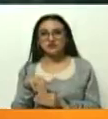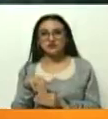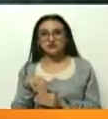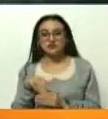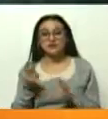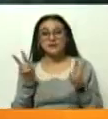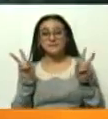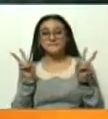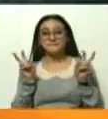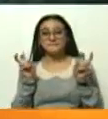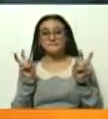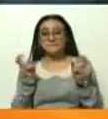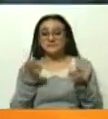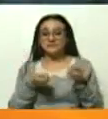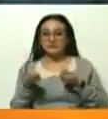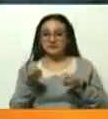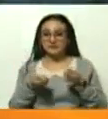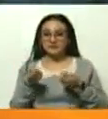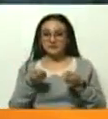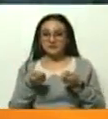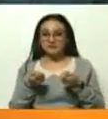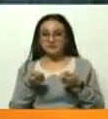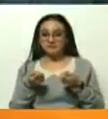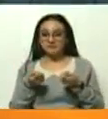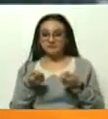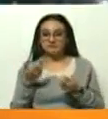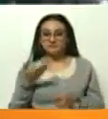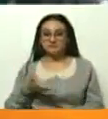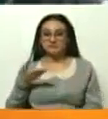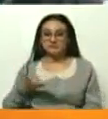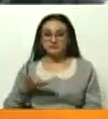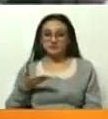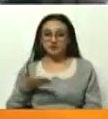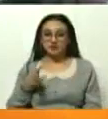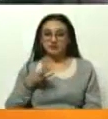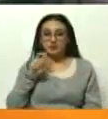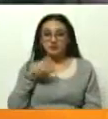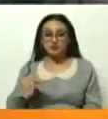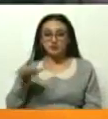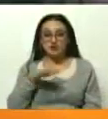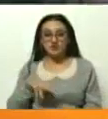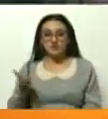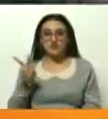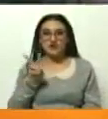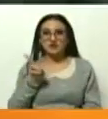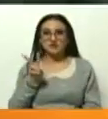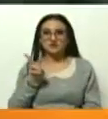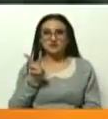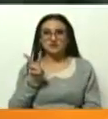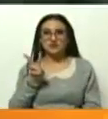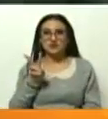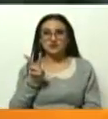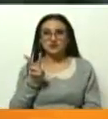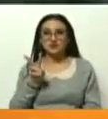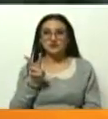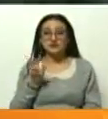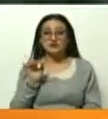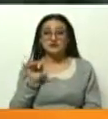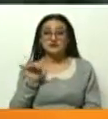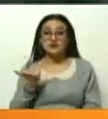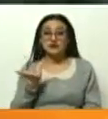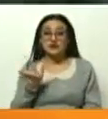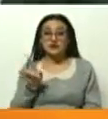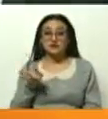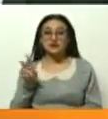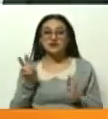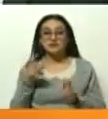Los temas económicos que son de trascendental importancia para la población venezolana y sin duda alguna también